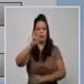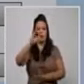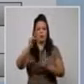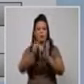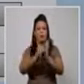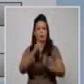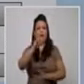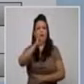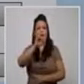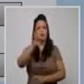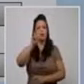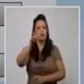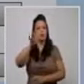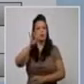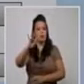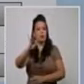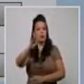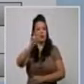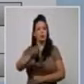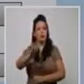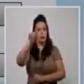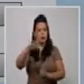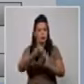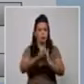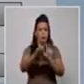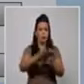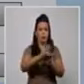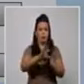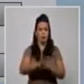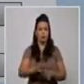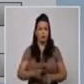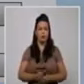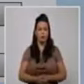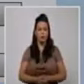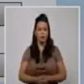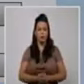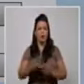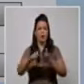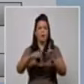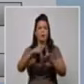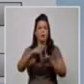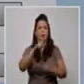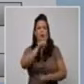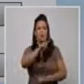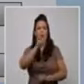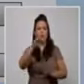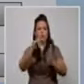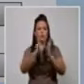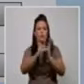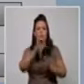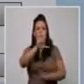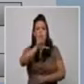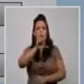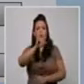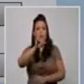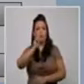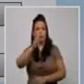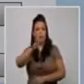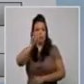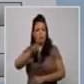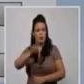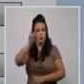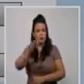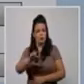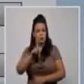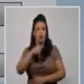26.106.617 casos activos, y ayer, con los 11.563 personas que perdieron la